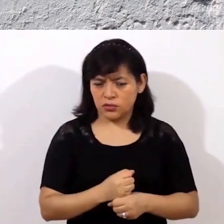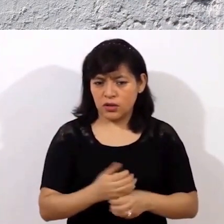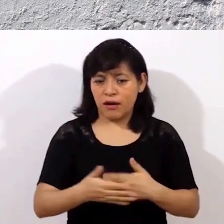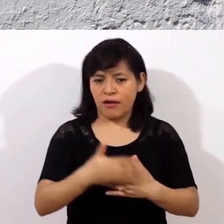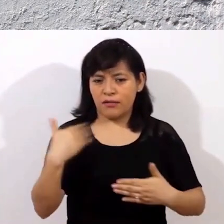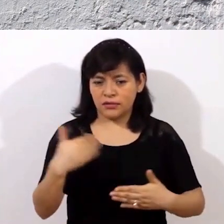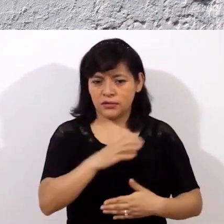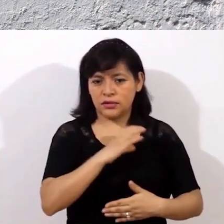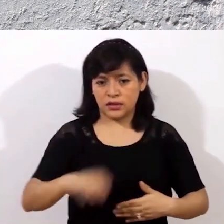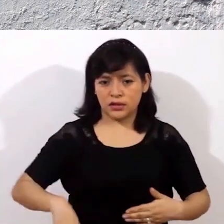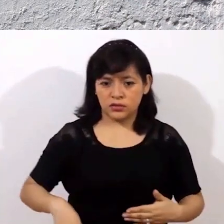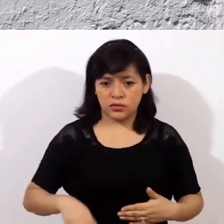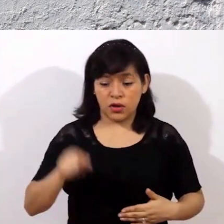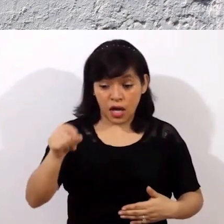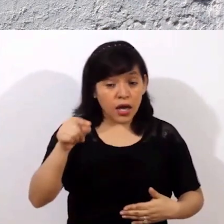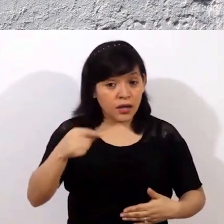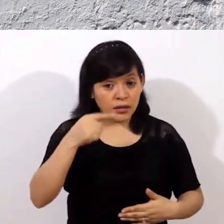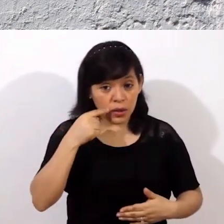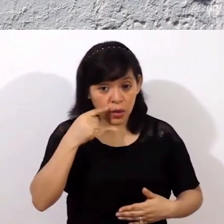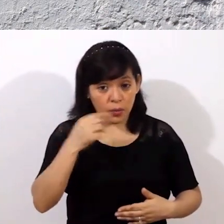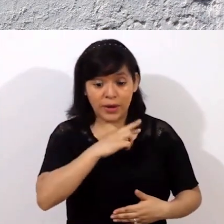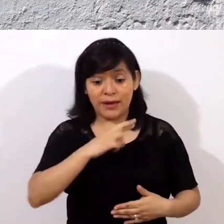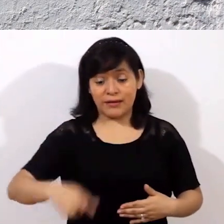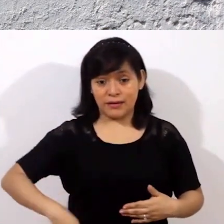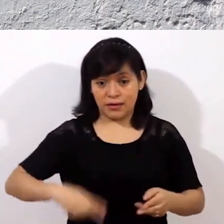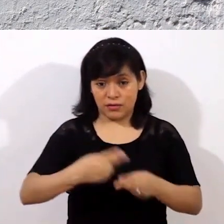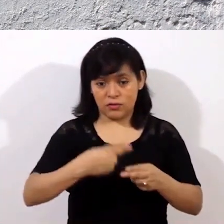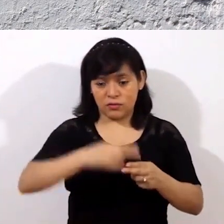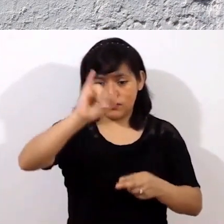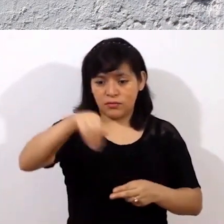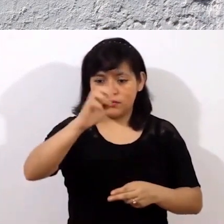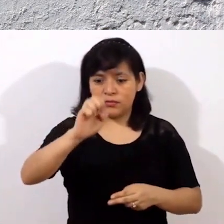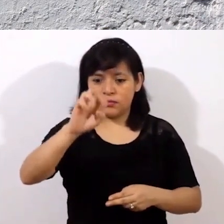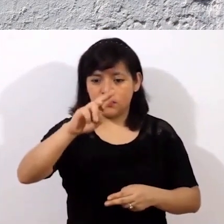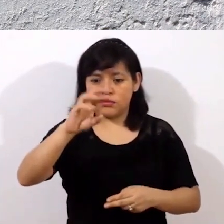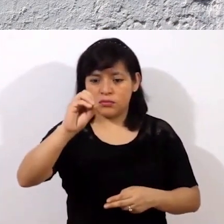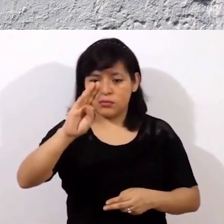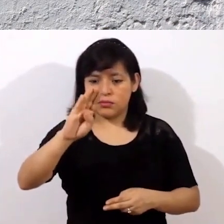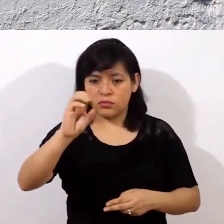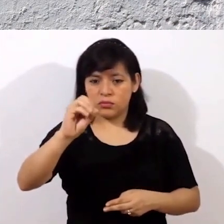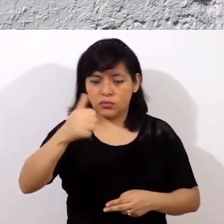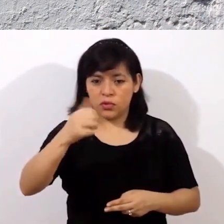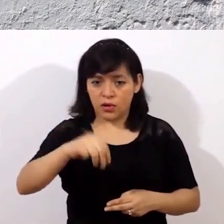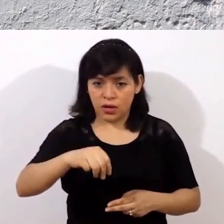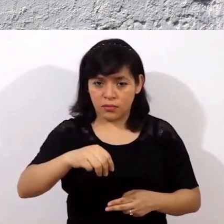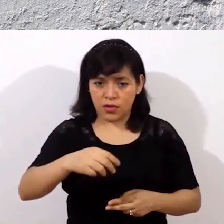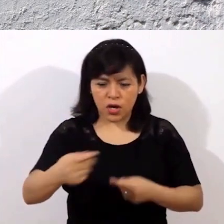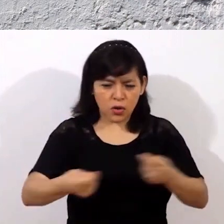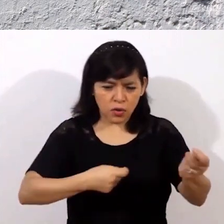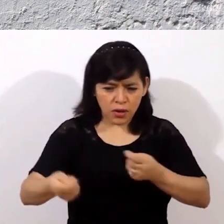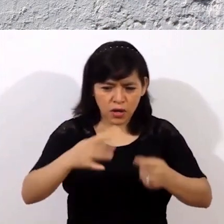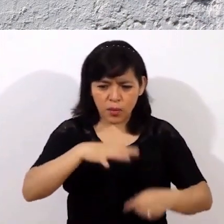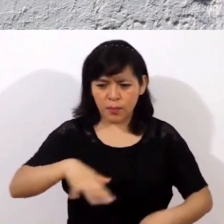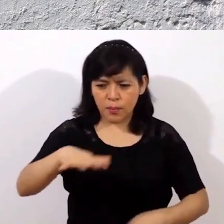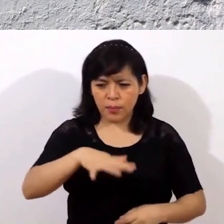o aproximadamente. Este rey gobernaría 41 años. Así que